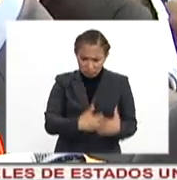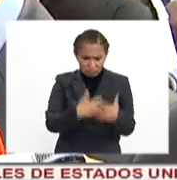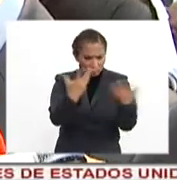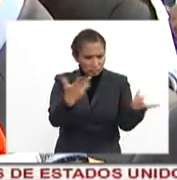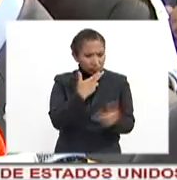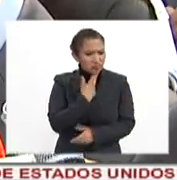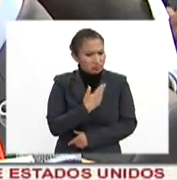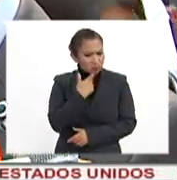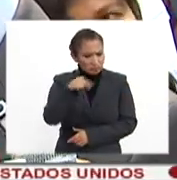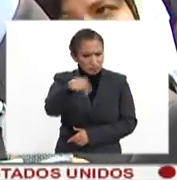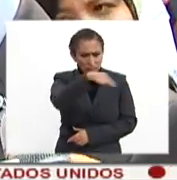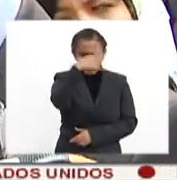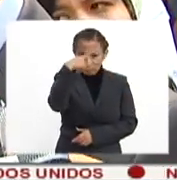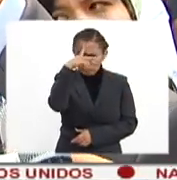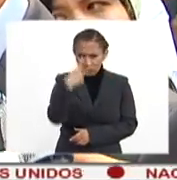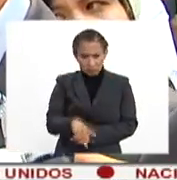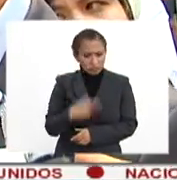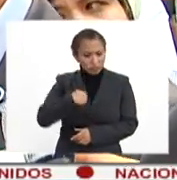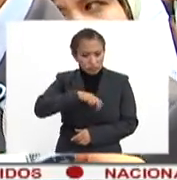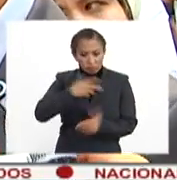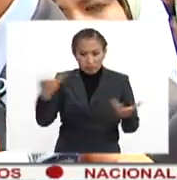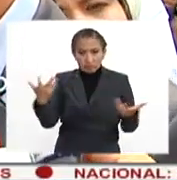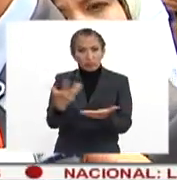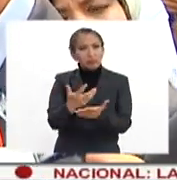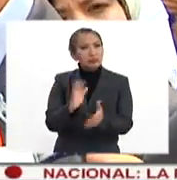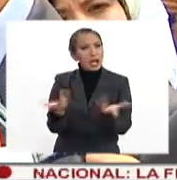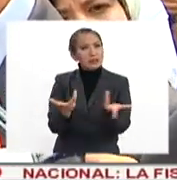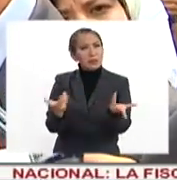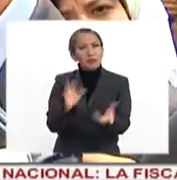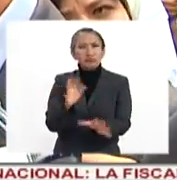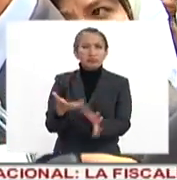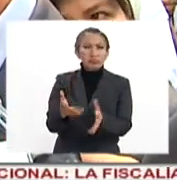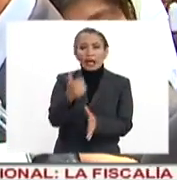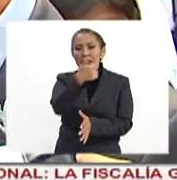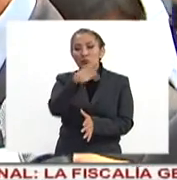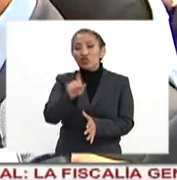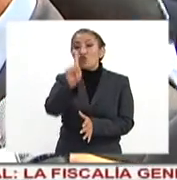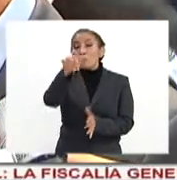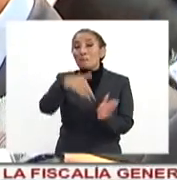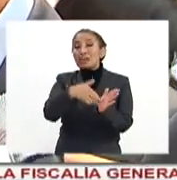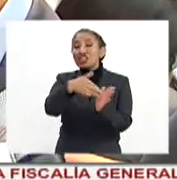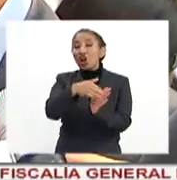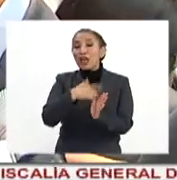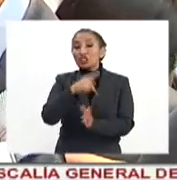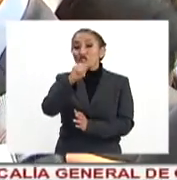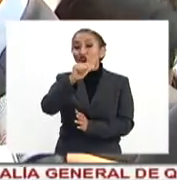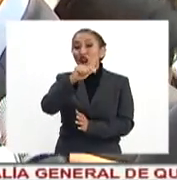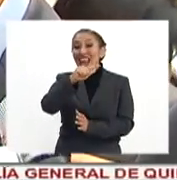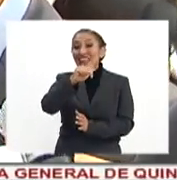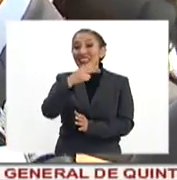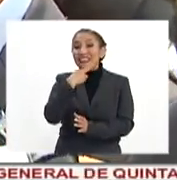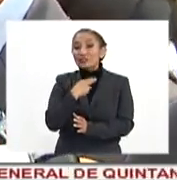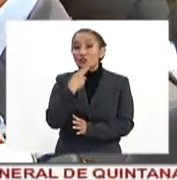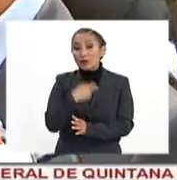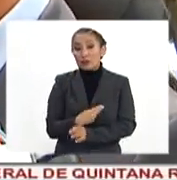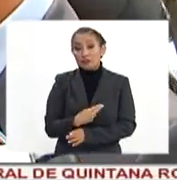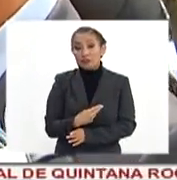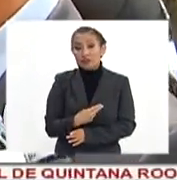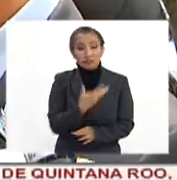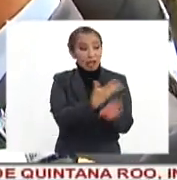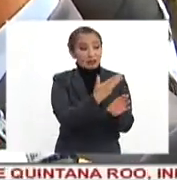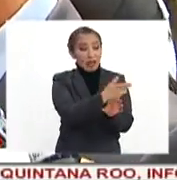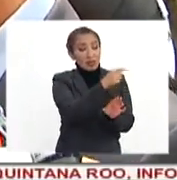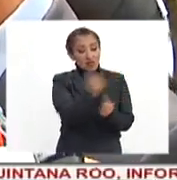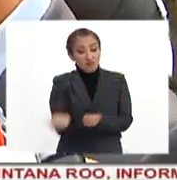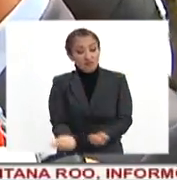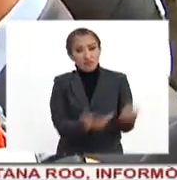azúcar en nuestro país. Nos producimos aproximadamente 6.1 millones de toneladas de azúcar. A Estados Unidos